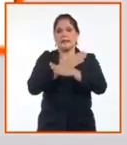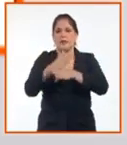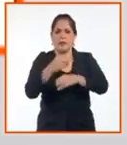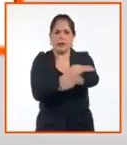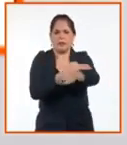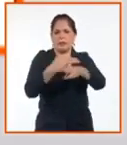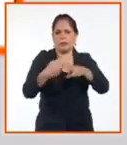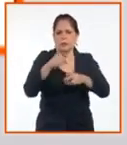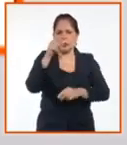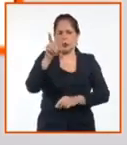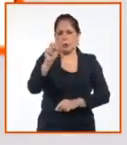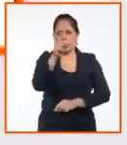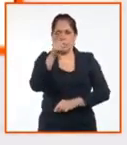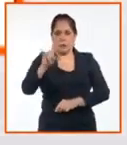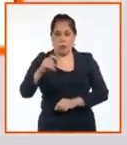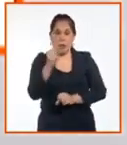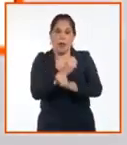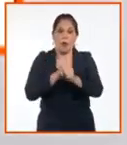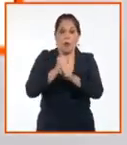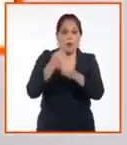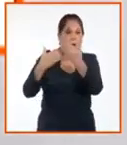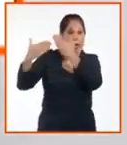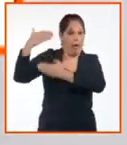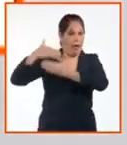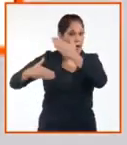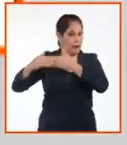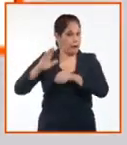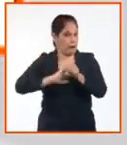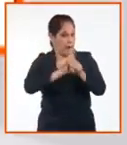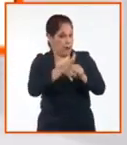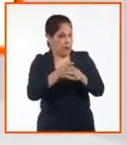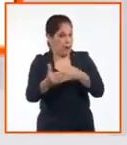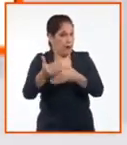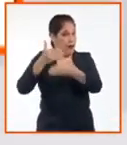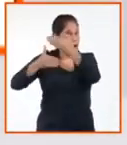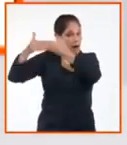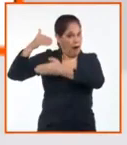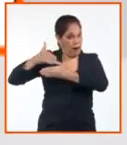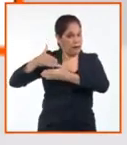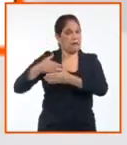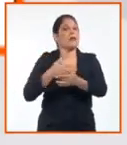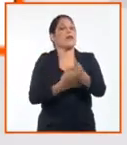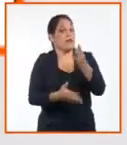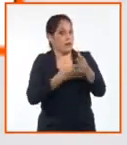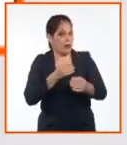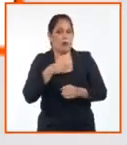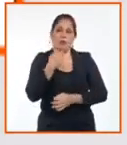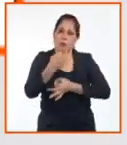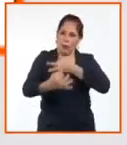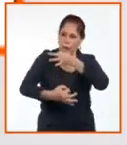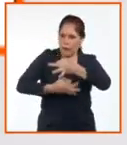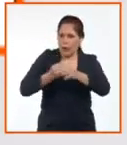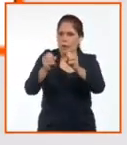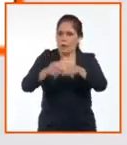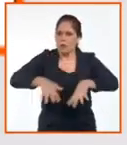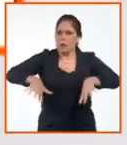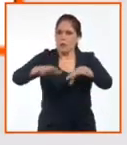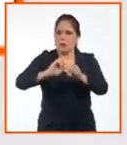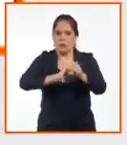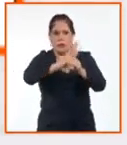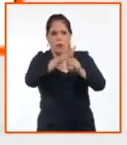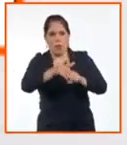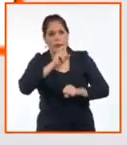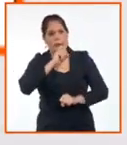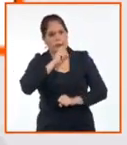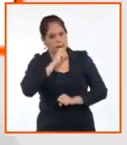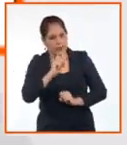2019 utilizamos el año antes de la pandemia el comportamiento en realidad nosotros otras veces hemos explicado cómo fluctúa